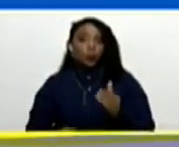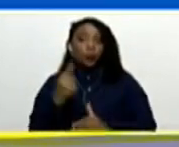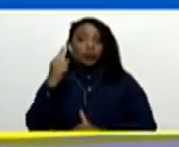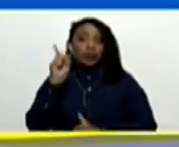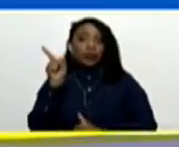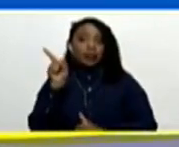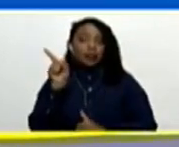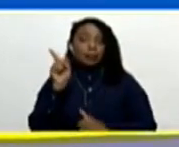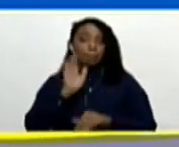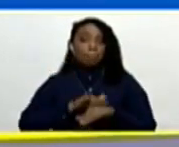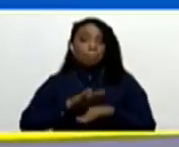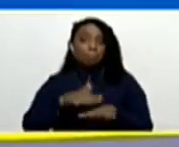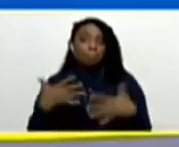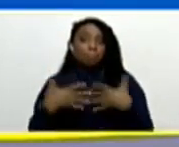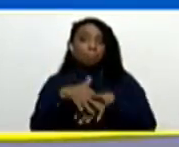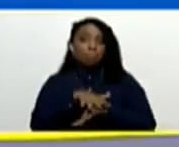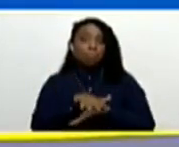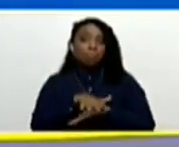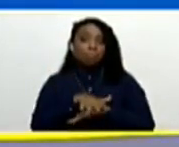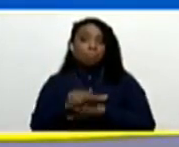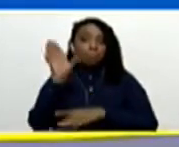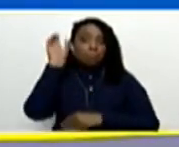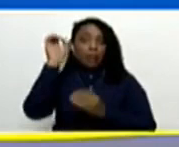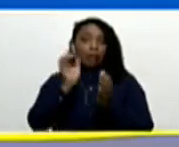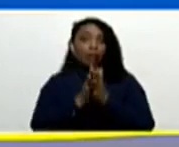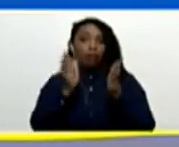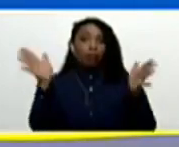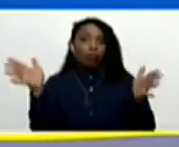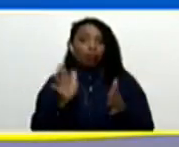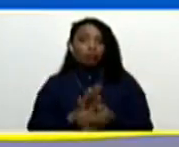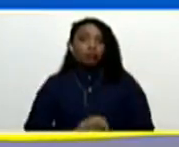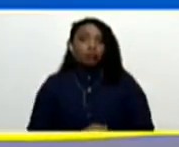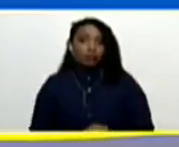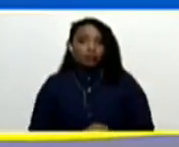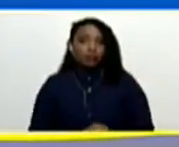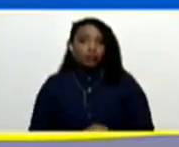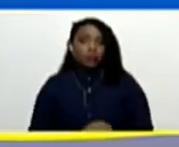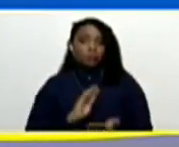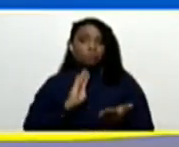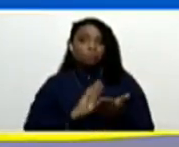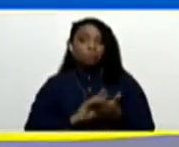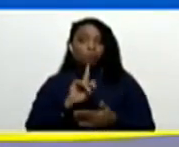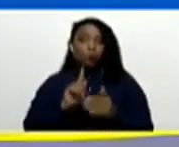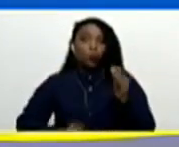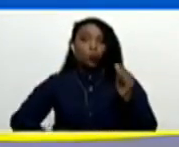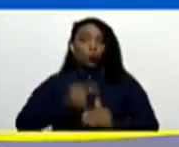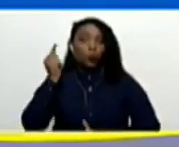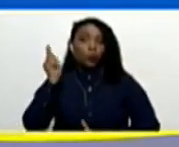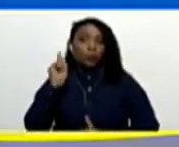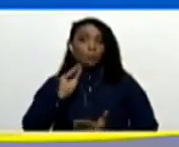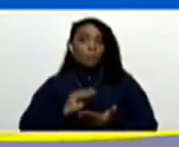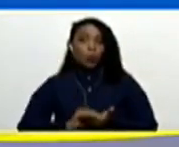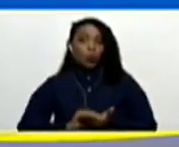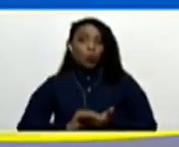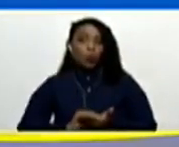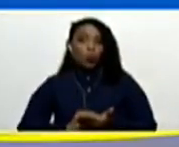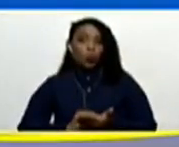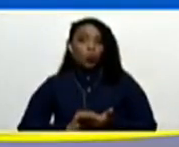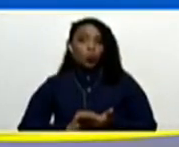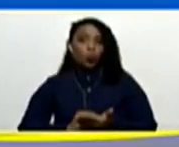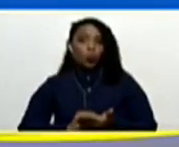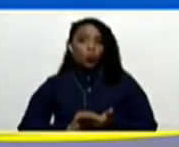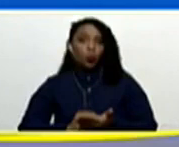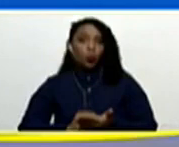posicionado la integración a través de la patria grande y poner una vez más en manifiesto algo